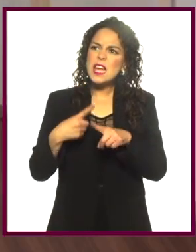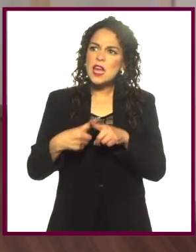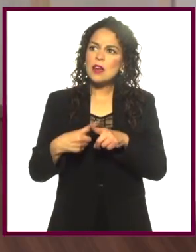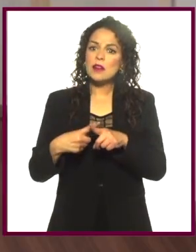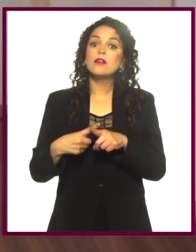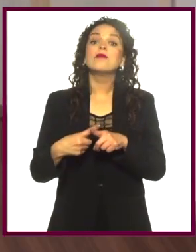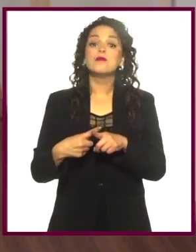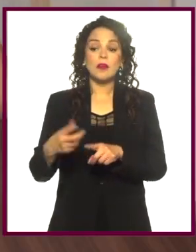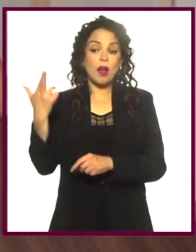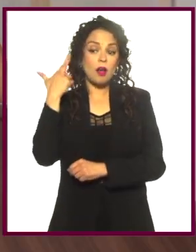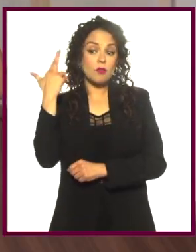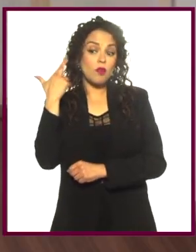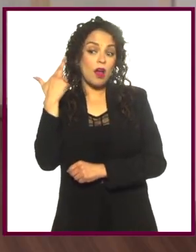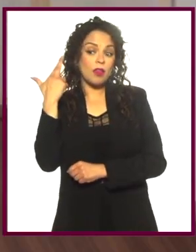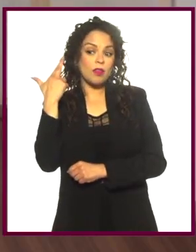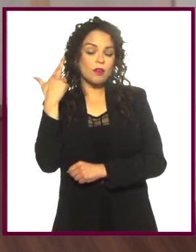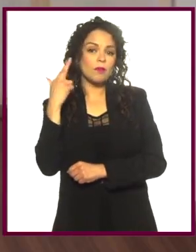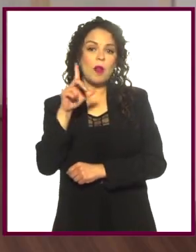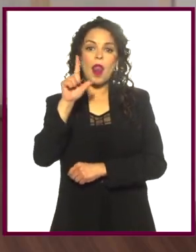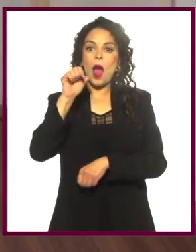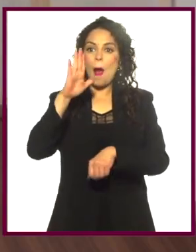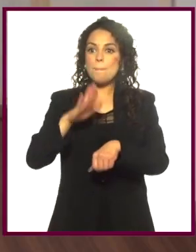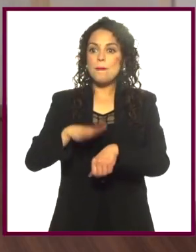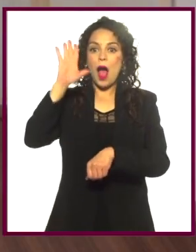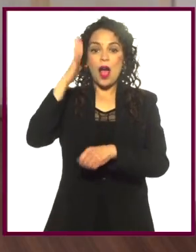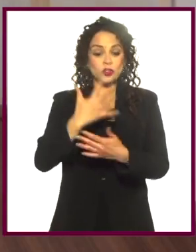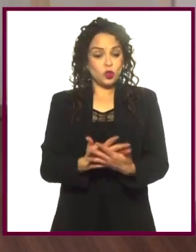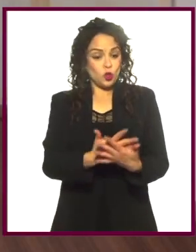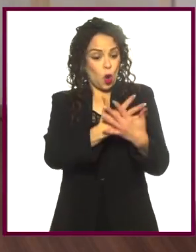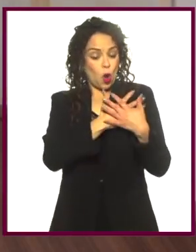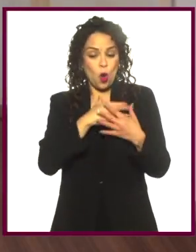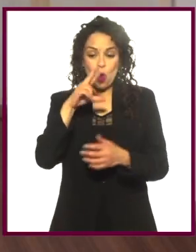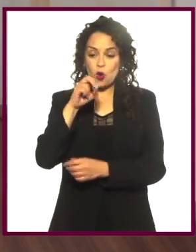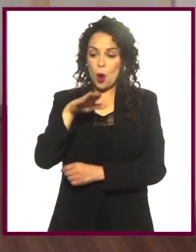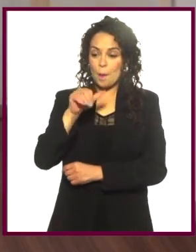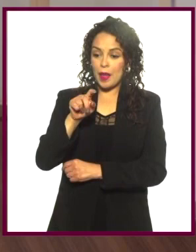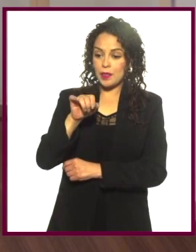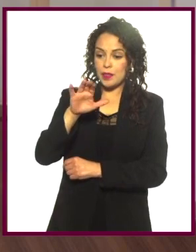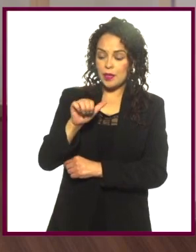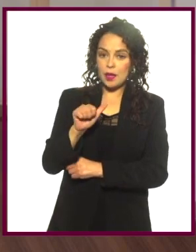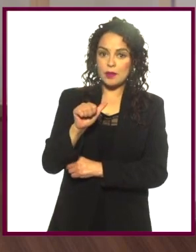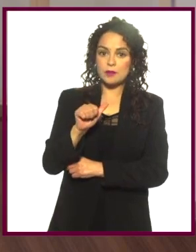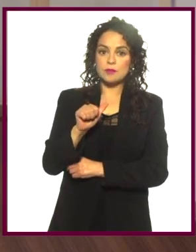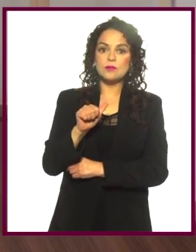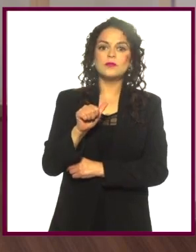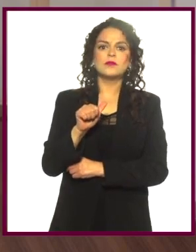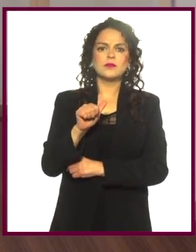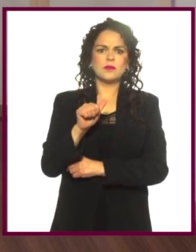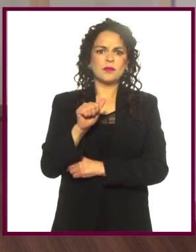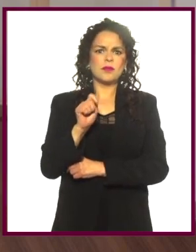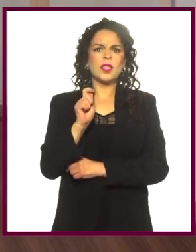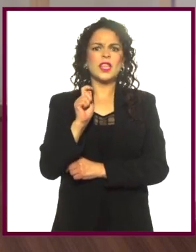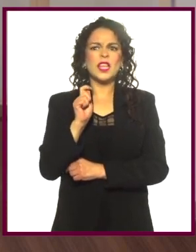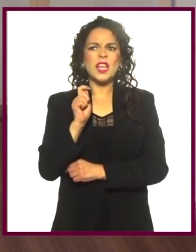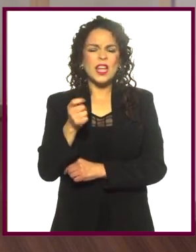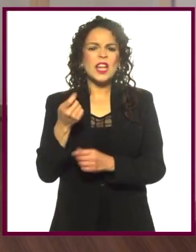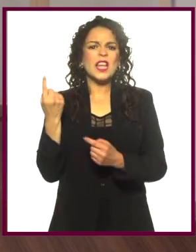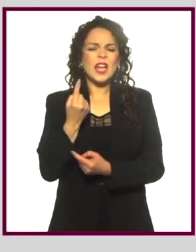Sí, la más romántica. ¿Qué es el mensaje sobre las fotos y el concurso,